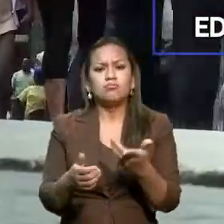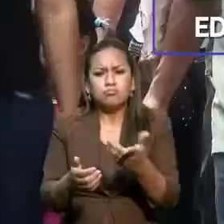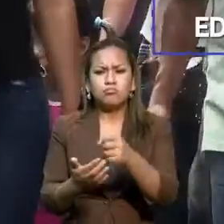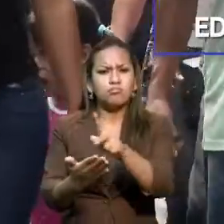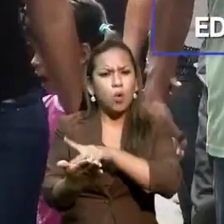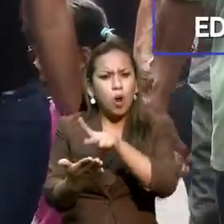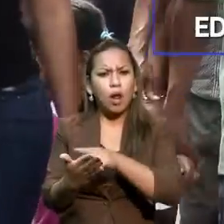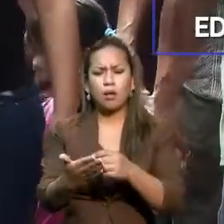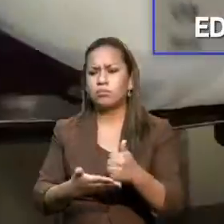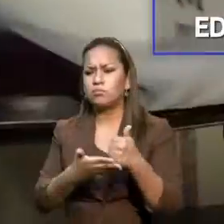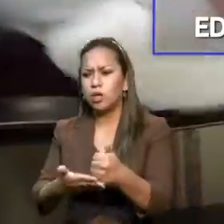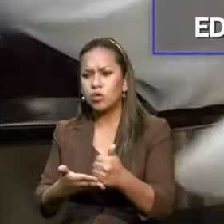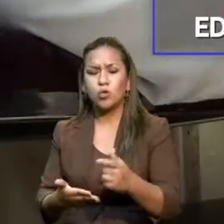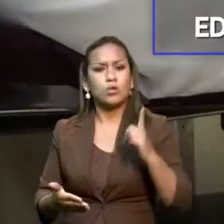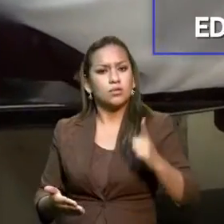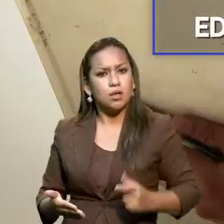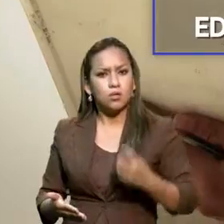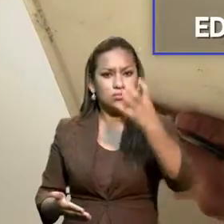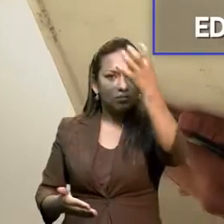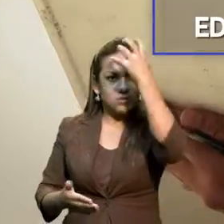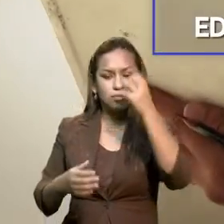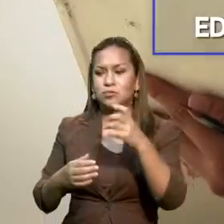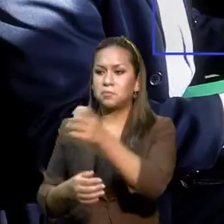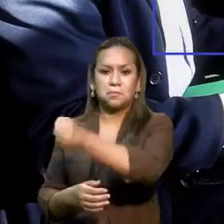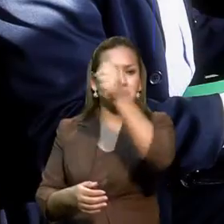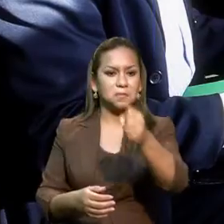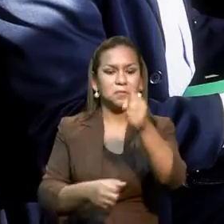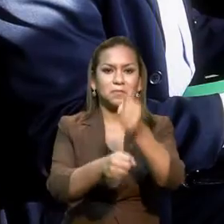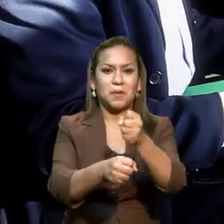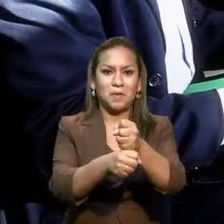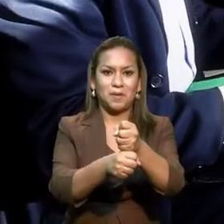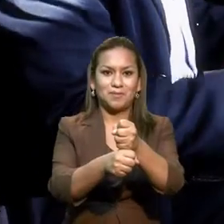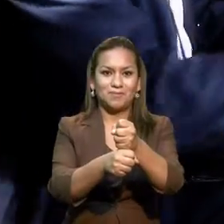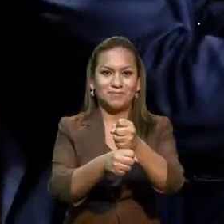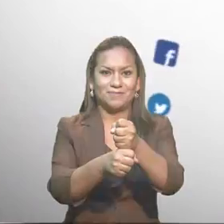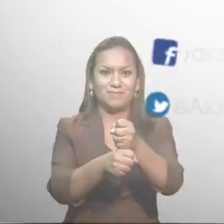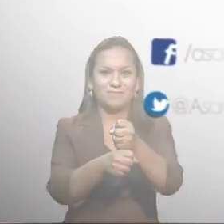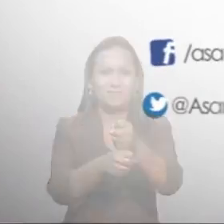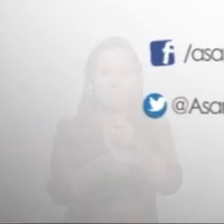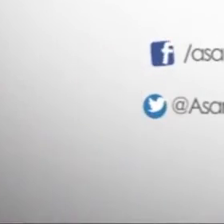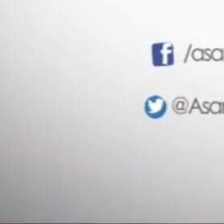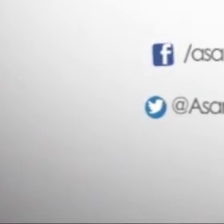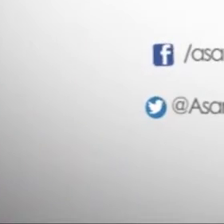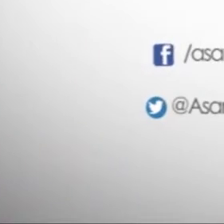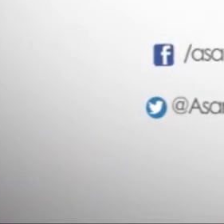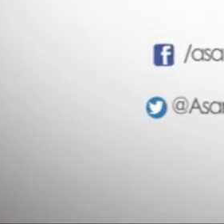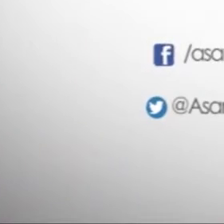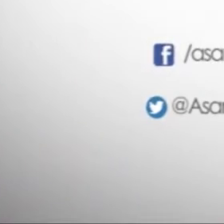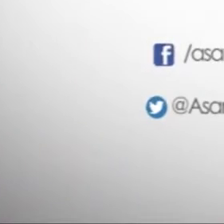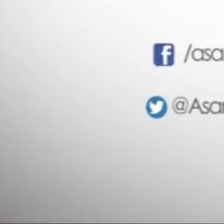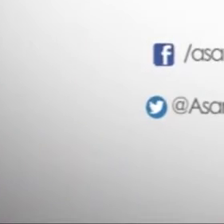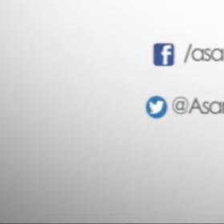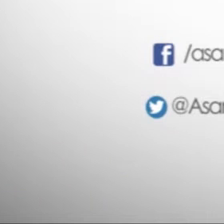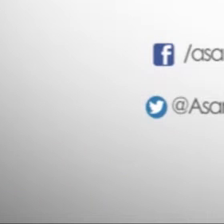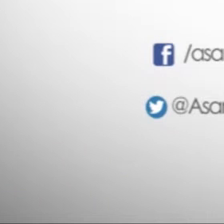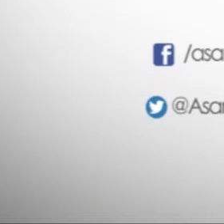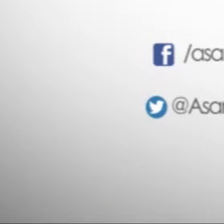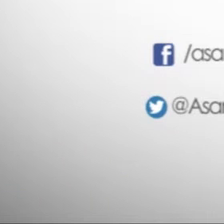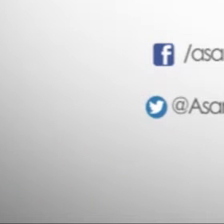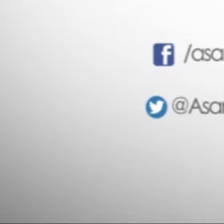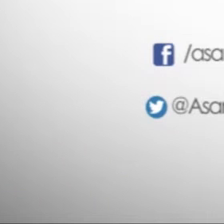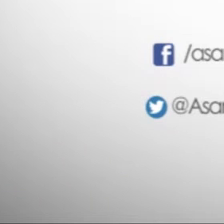humana a programas de desarrollo en salud, educación e inserción laboral. Contigo, contigo.